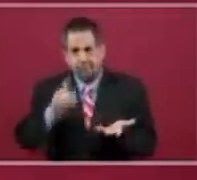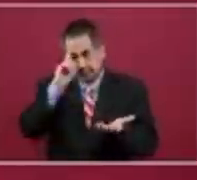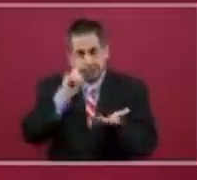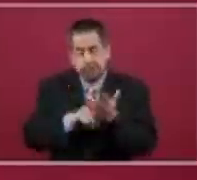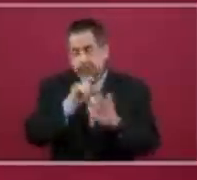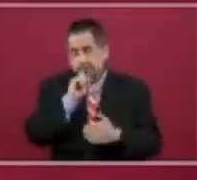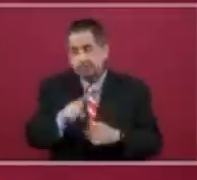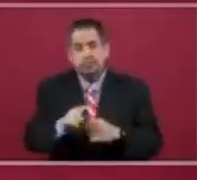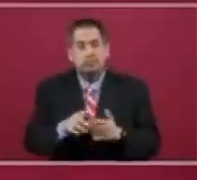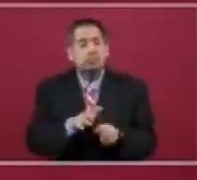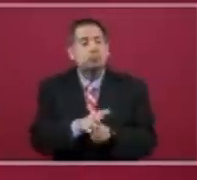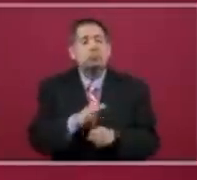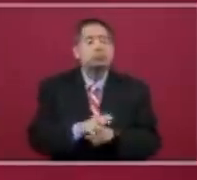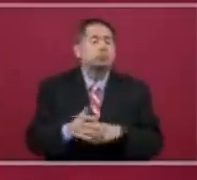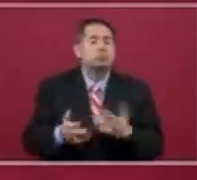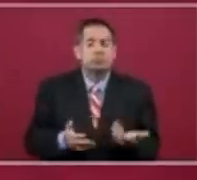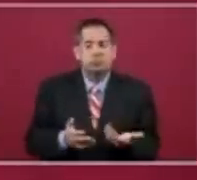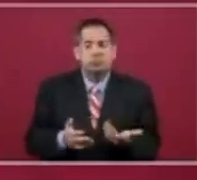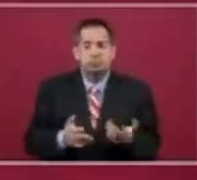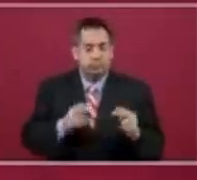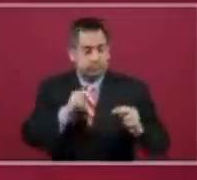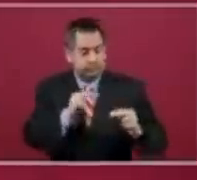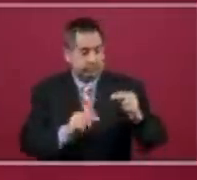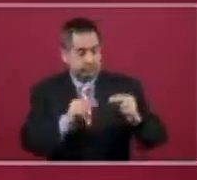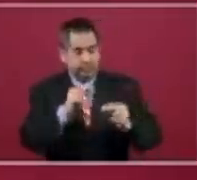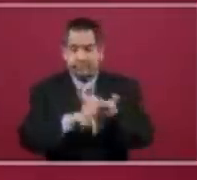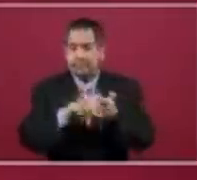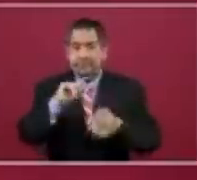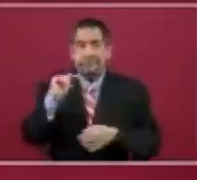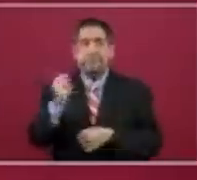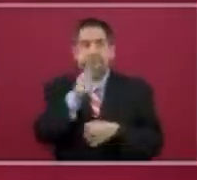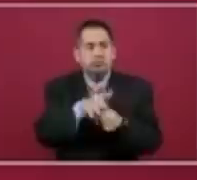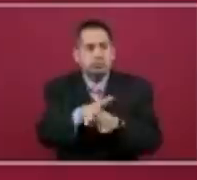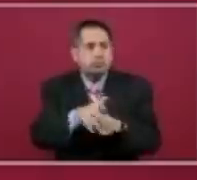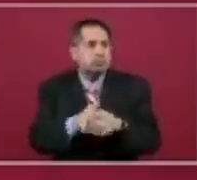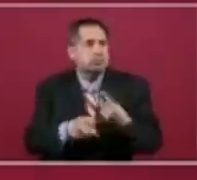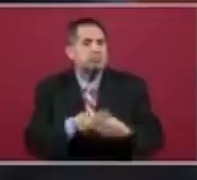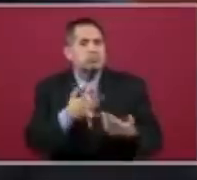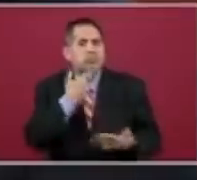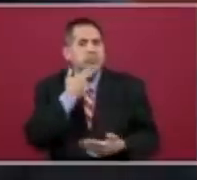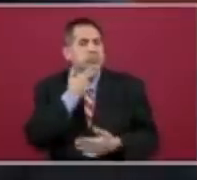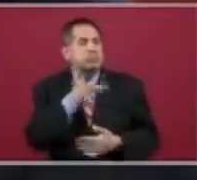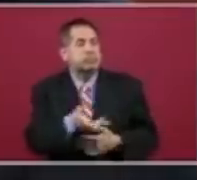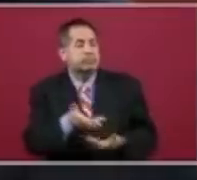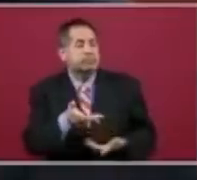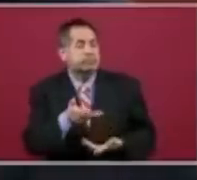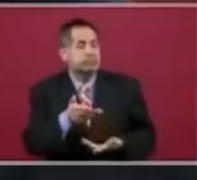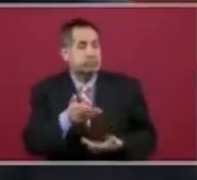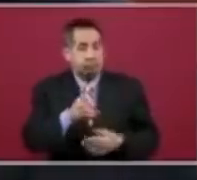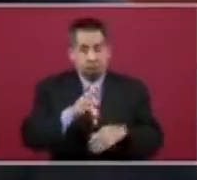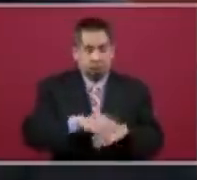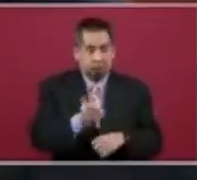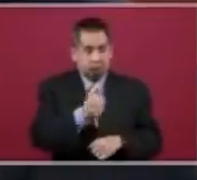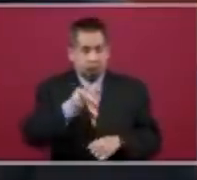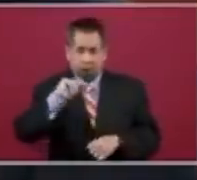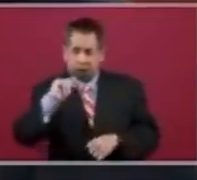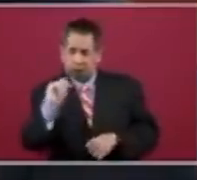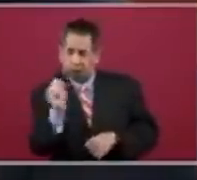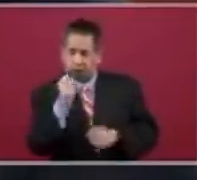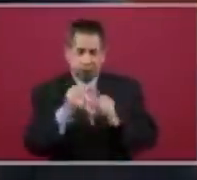también cuál es el nivel de la tecnología que se va a usar, porque con una alta tecnología se